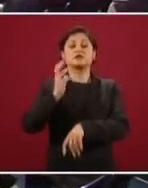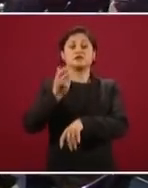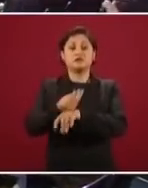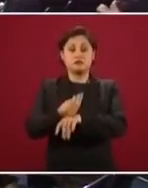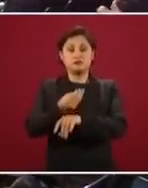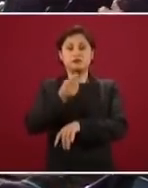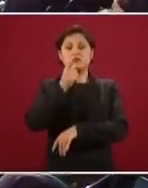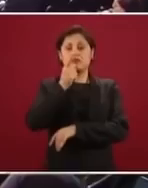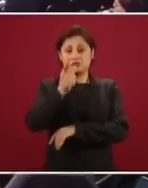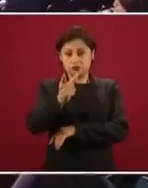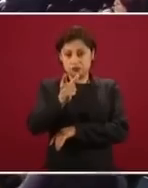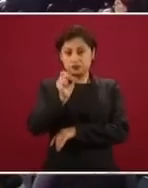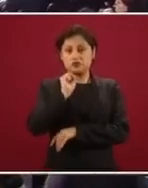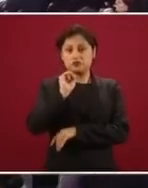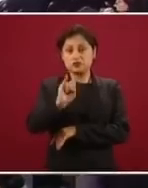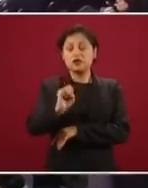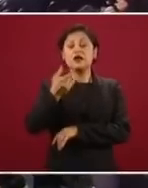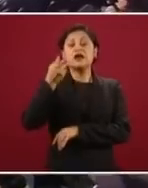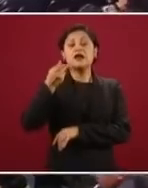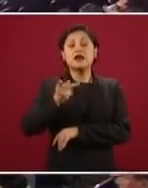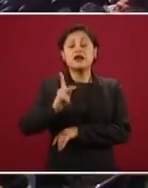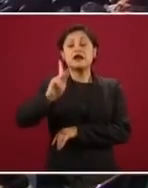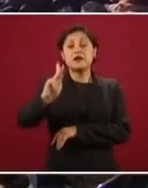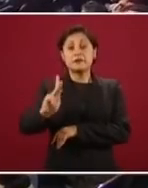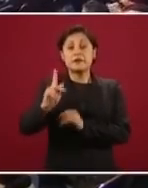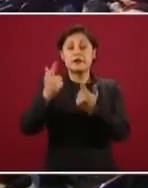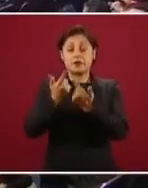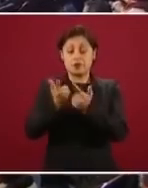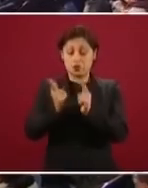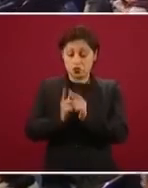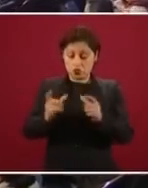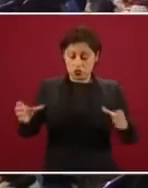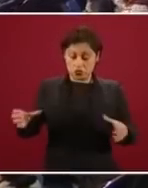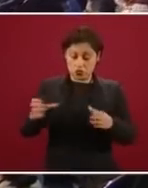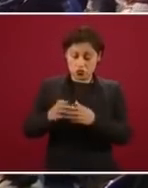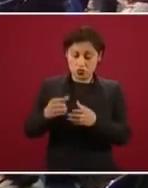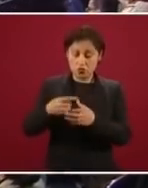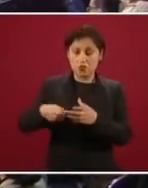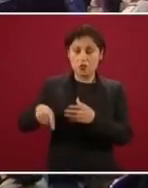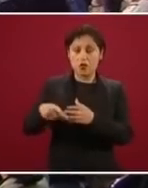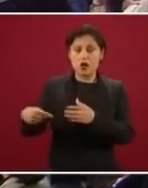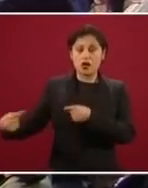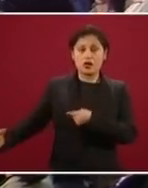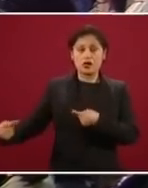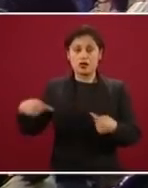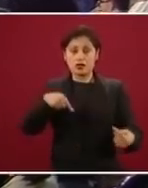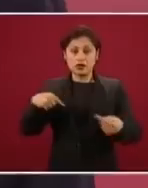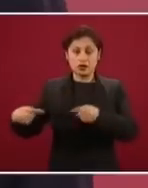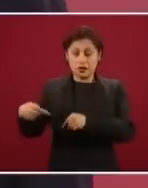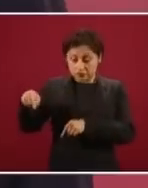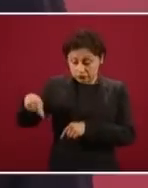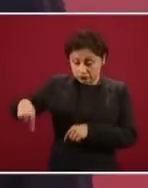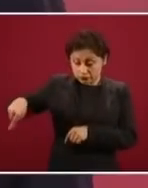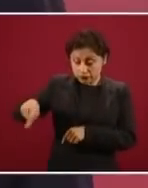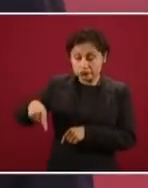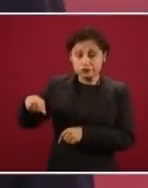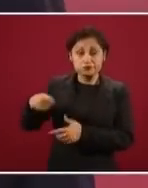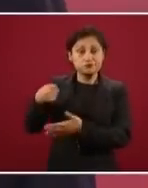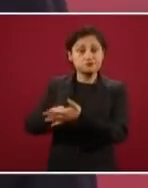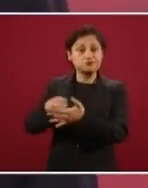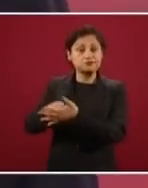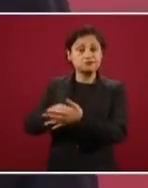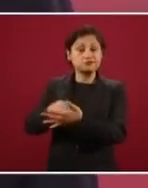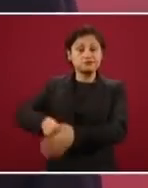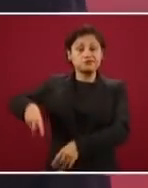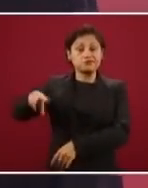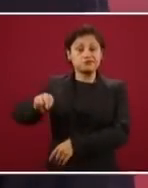pero como existe esta oposición no se puede llevar a cabo